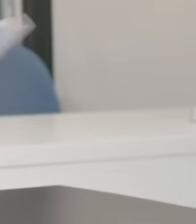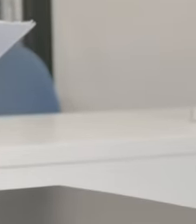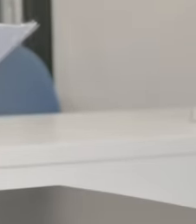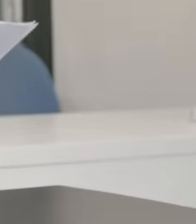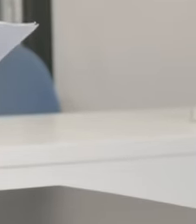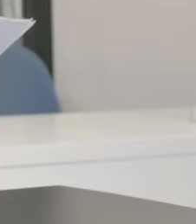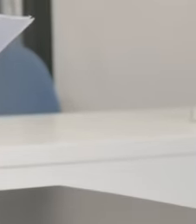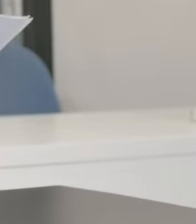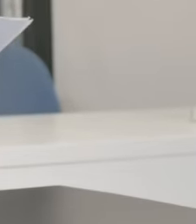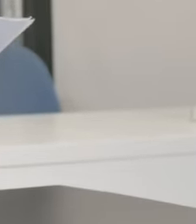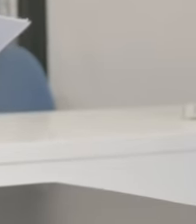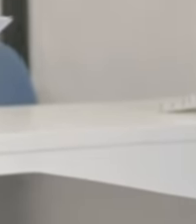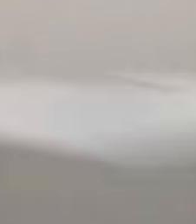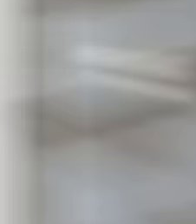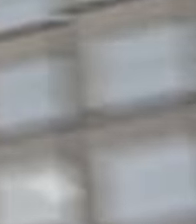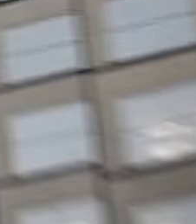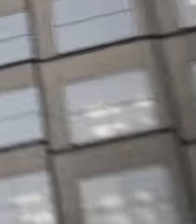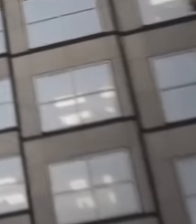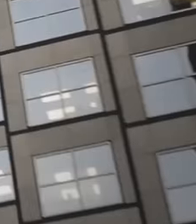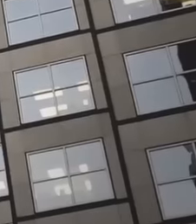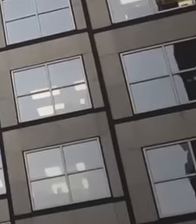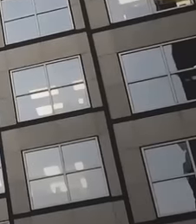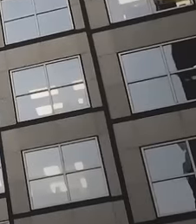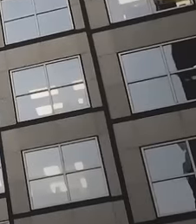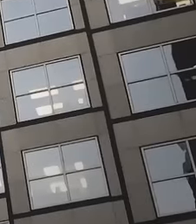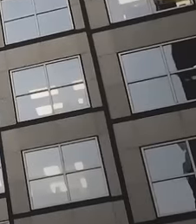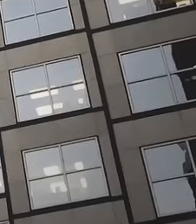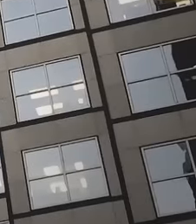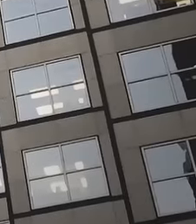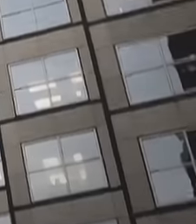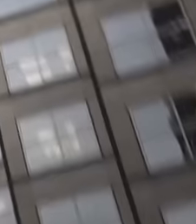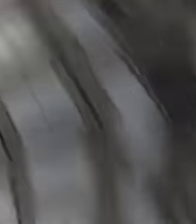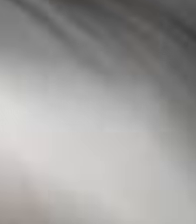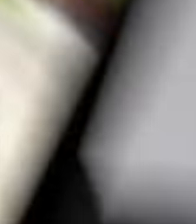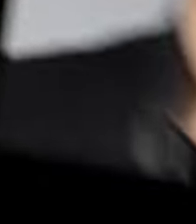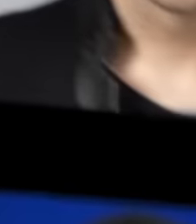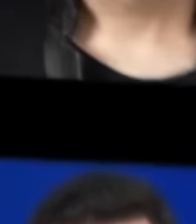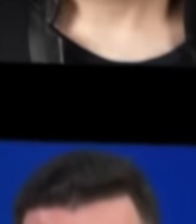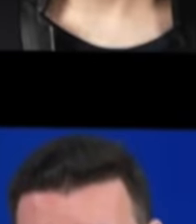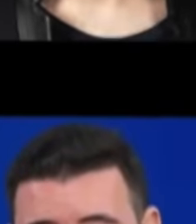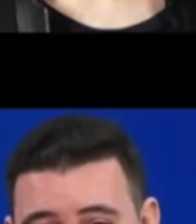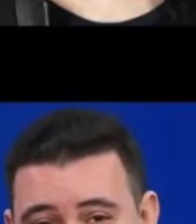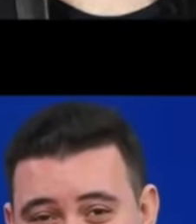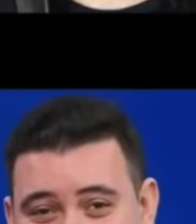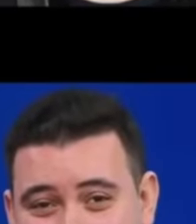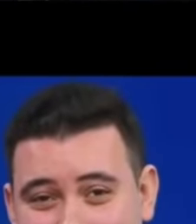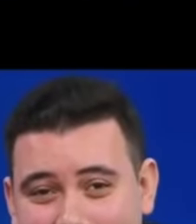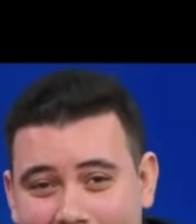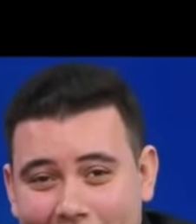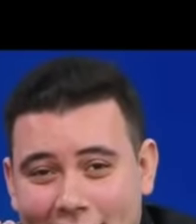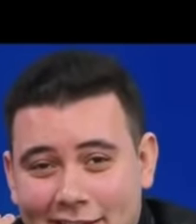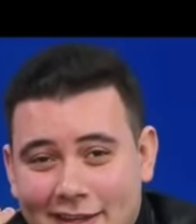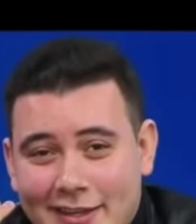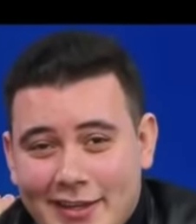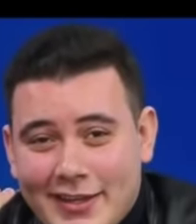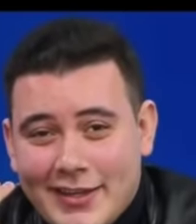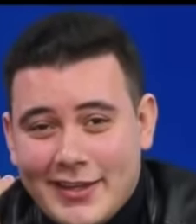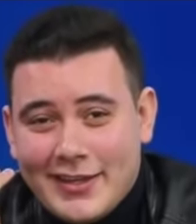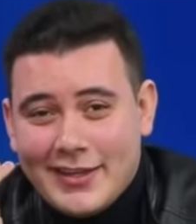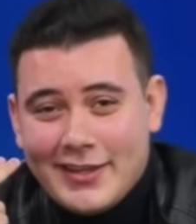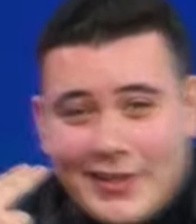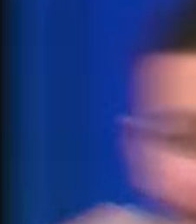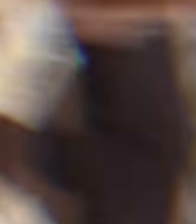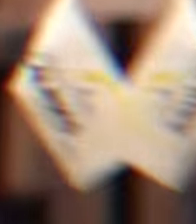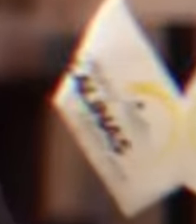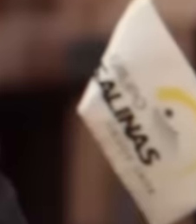la Corte del Estado de California, en Estados Unidos, contra varios comunicadores mexicanos e